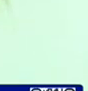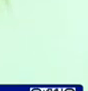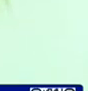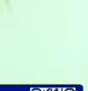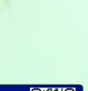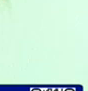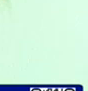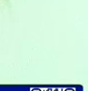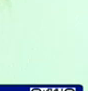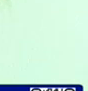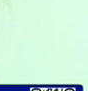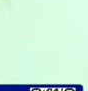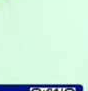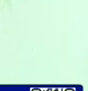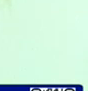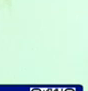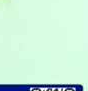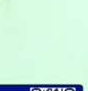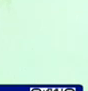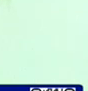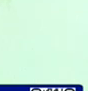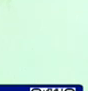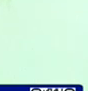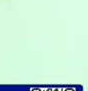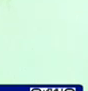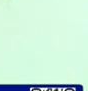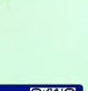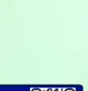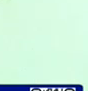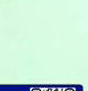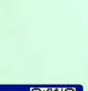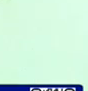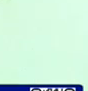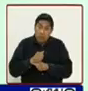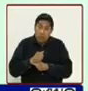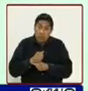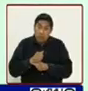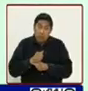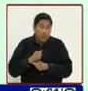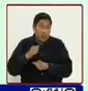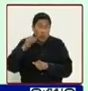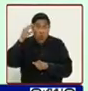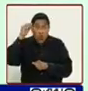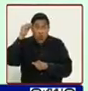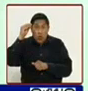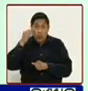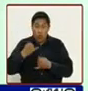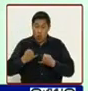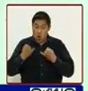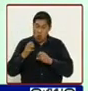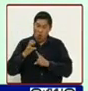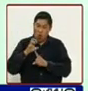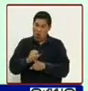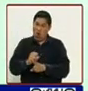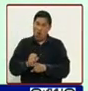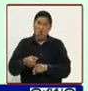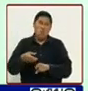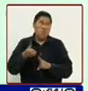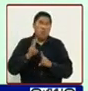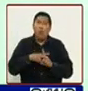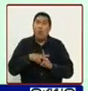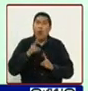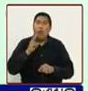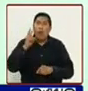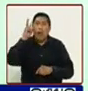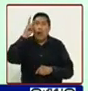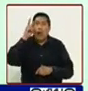persona de 62 años ha sido vejada por su vecino de tan solo 27 años. Y bueno, la Dirección de Género Generacional está